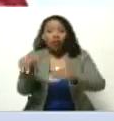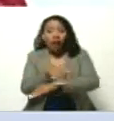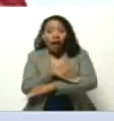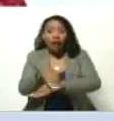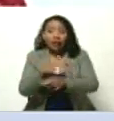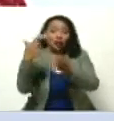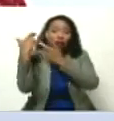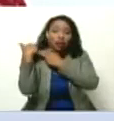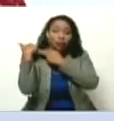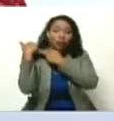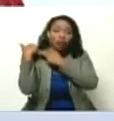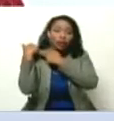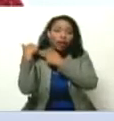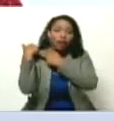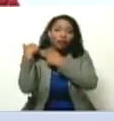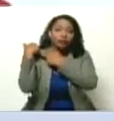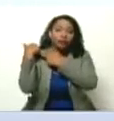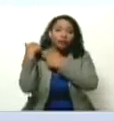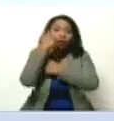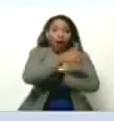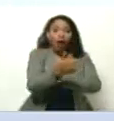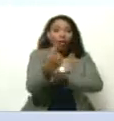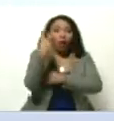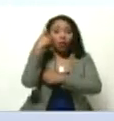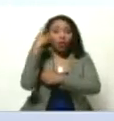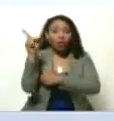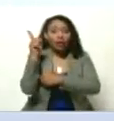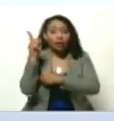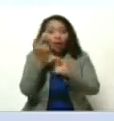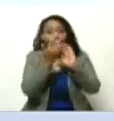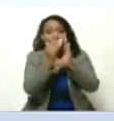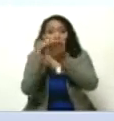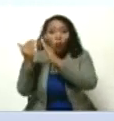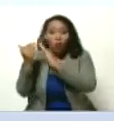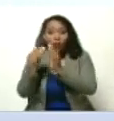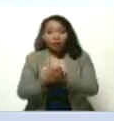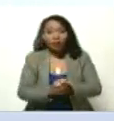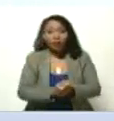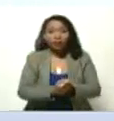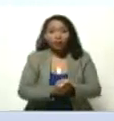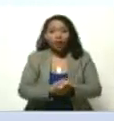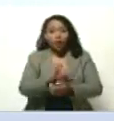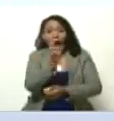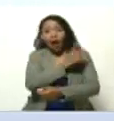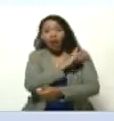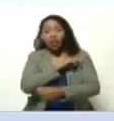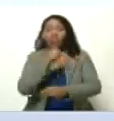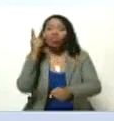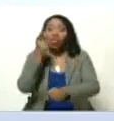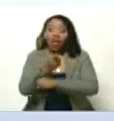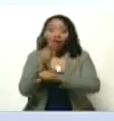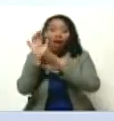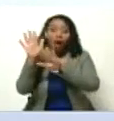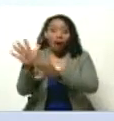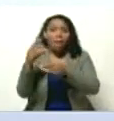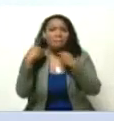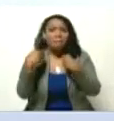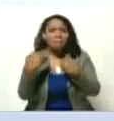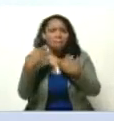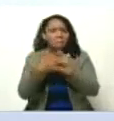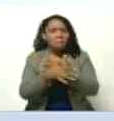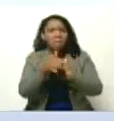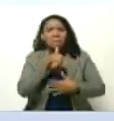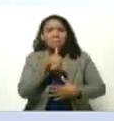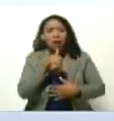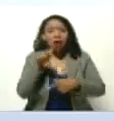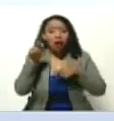correspondan a cada una de esas comunidades, con su jefe, deben estar allí. ¿Para qué? Para que cada quien